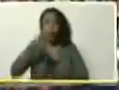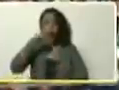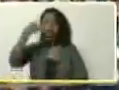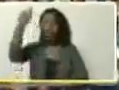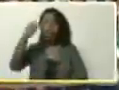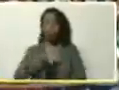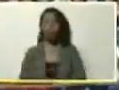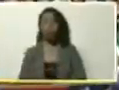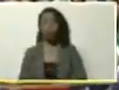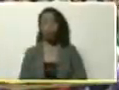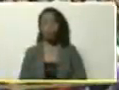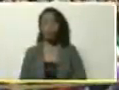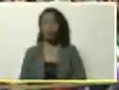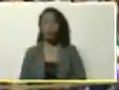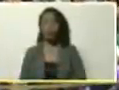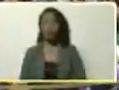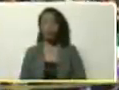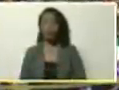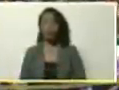Flores.